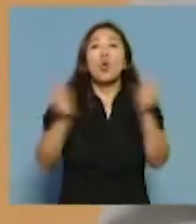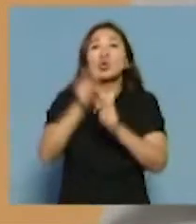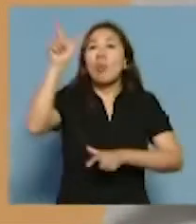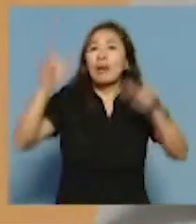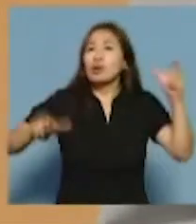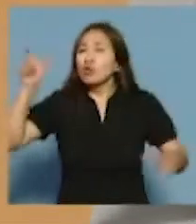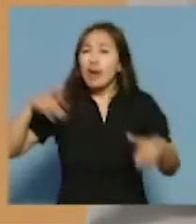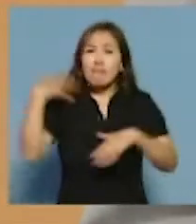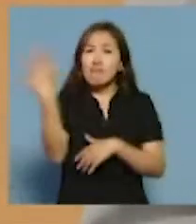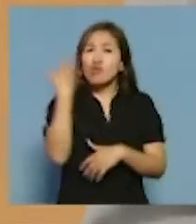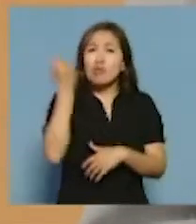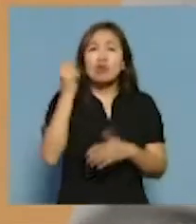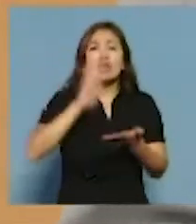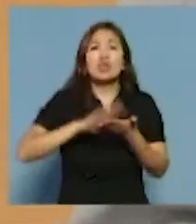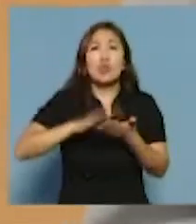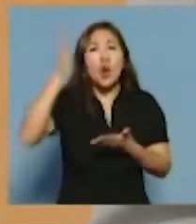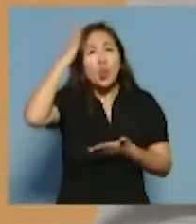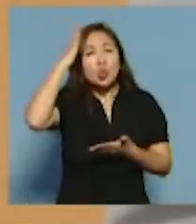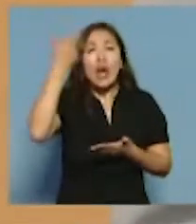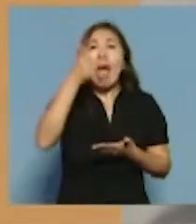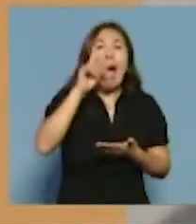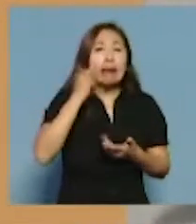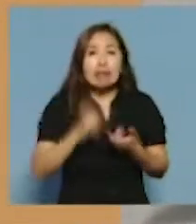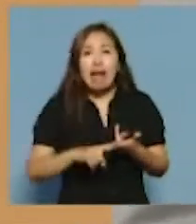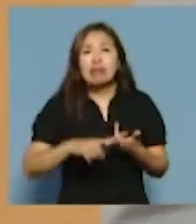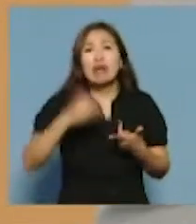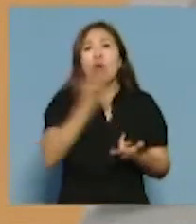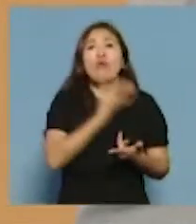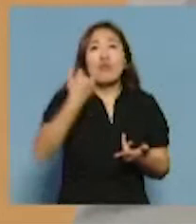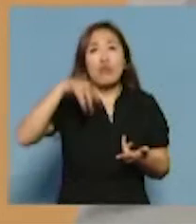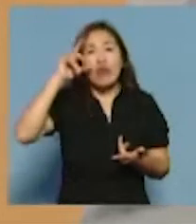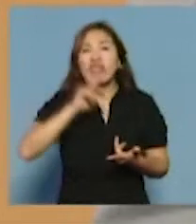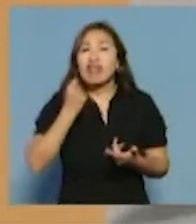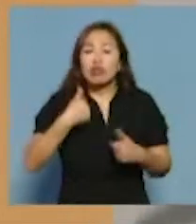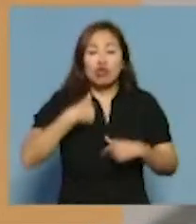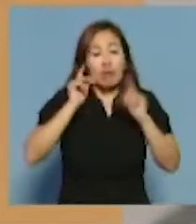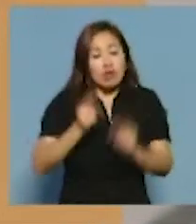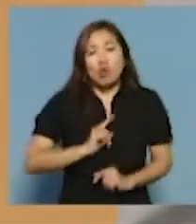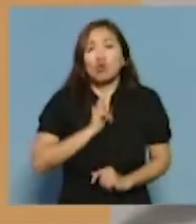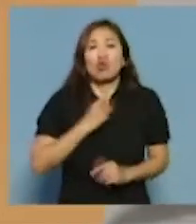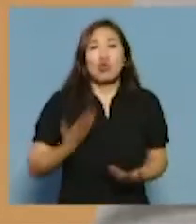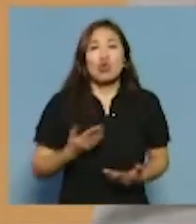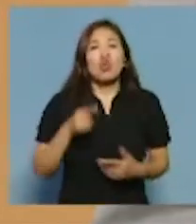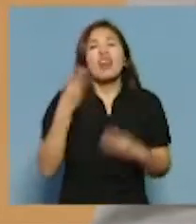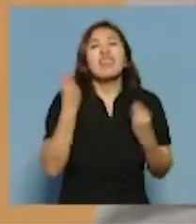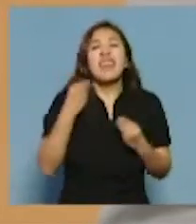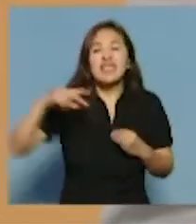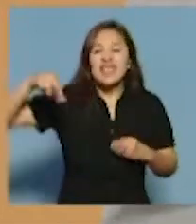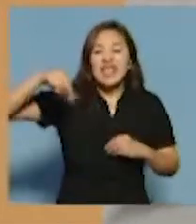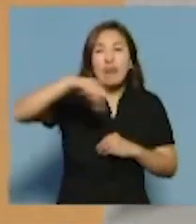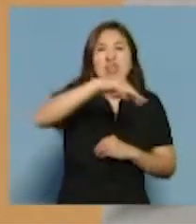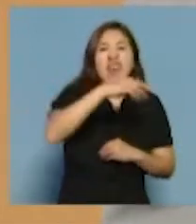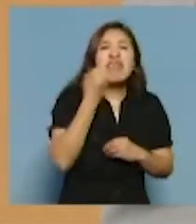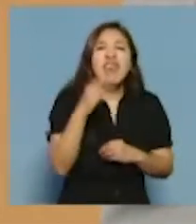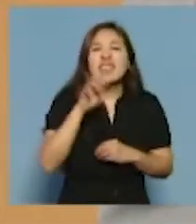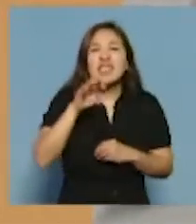destacadísimas de nuestra cultura como quique área común y no fuente así que para mí es un orgullo muy grande que significa caminata de las quenas